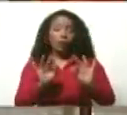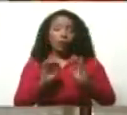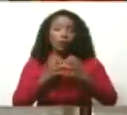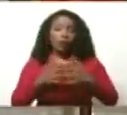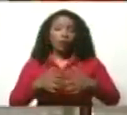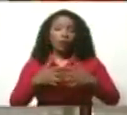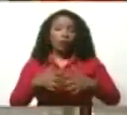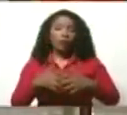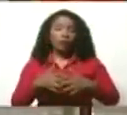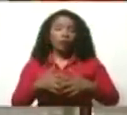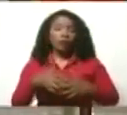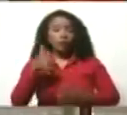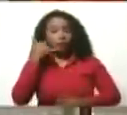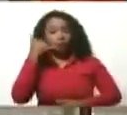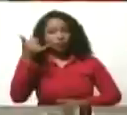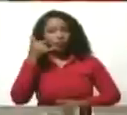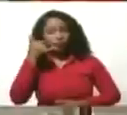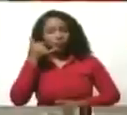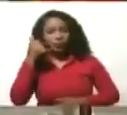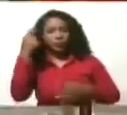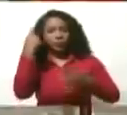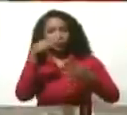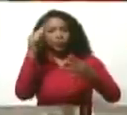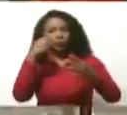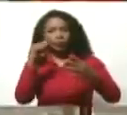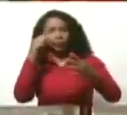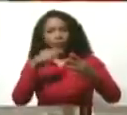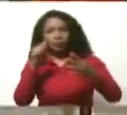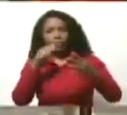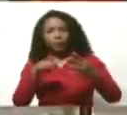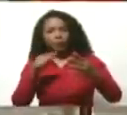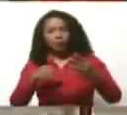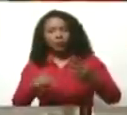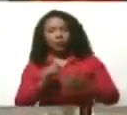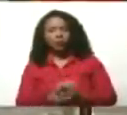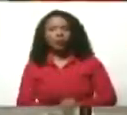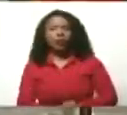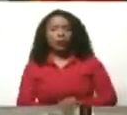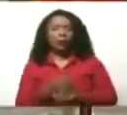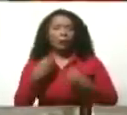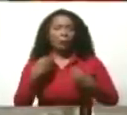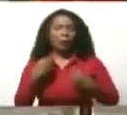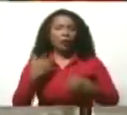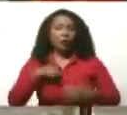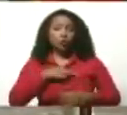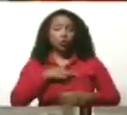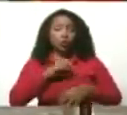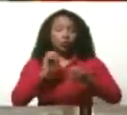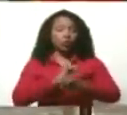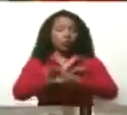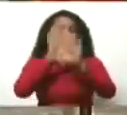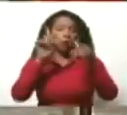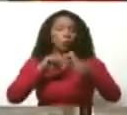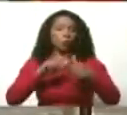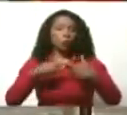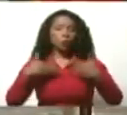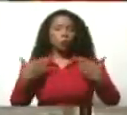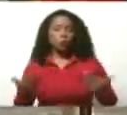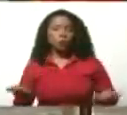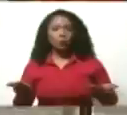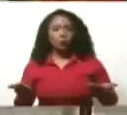análisis telefónicos, etcétera, etcétera, etcétera. Para que tengamos claro entonces que